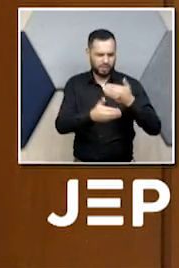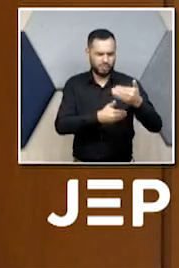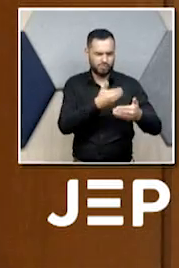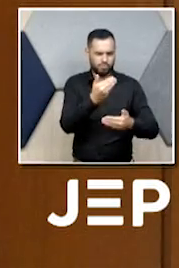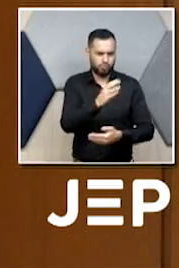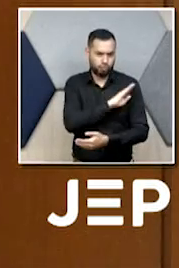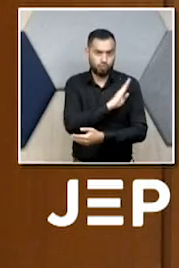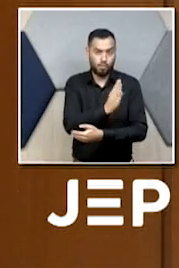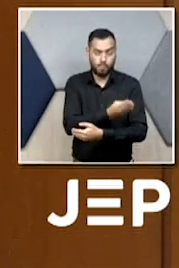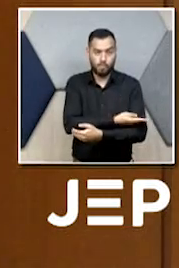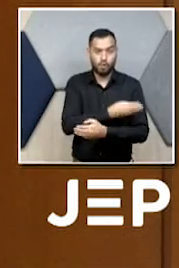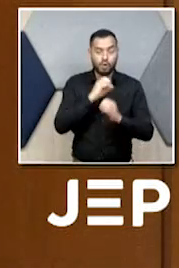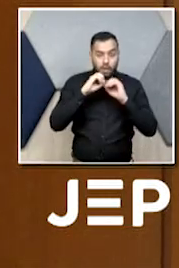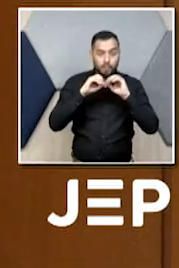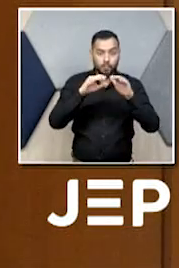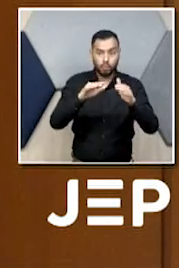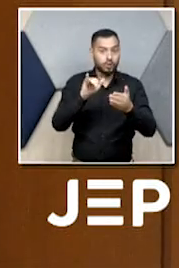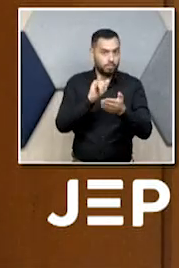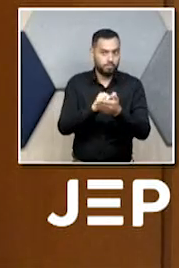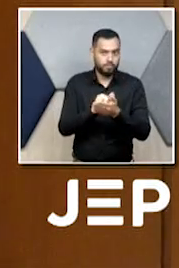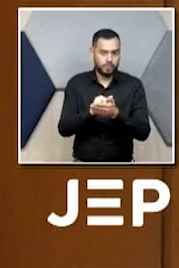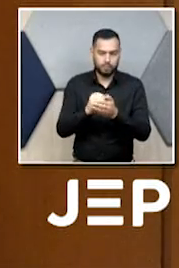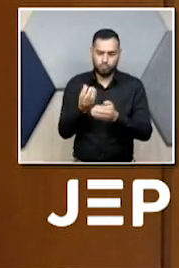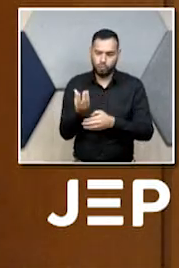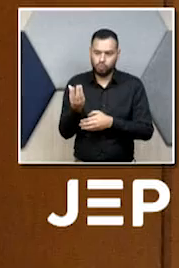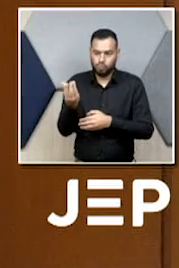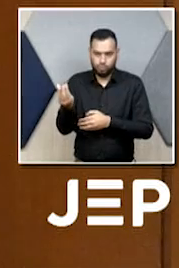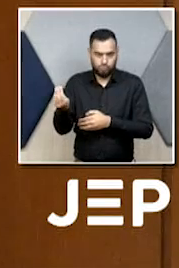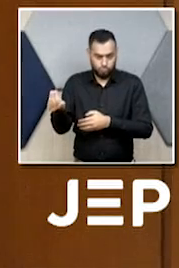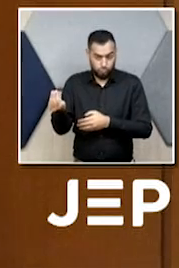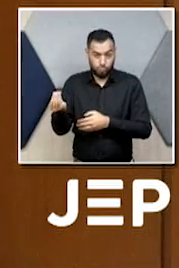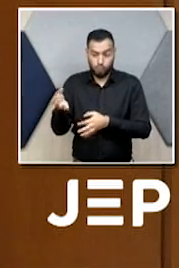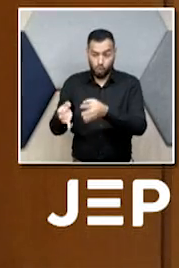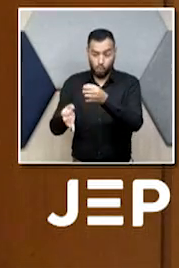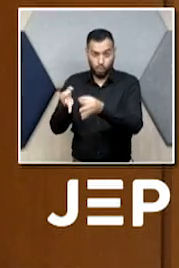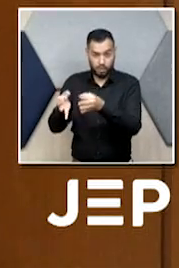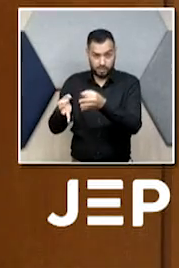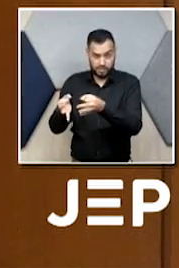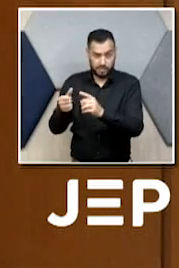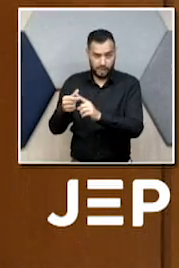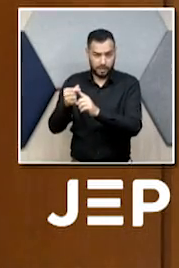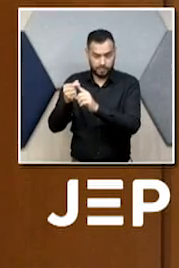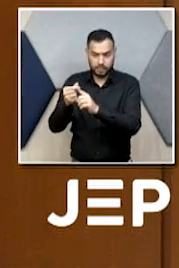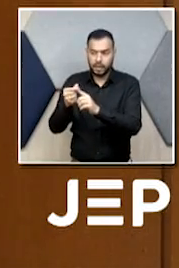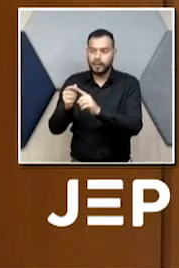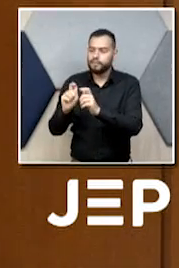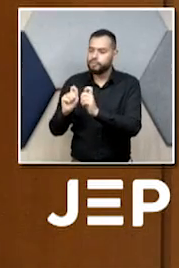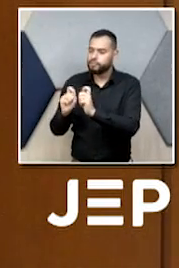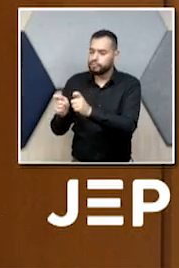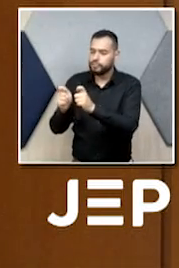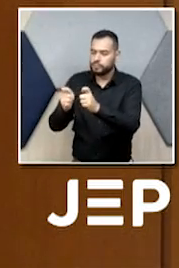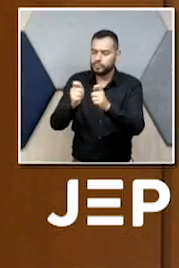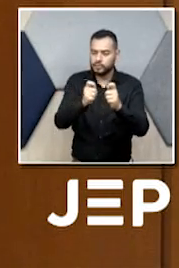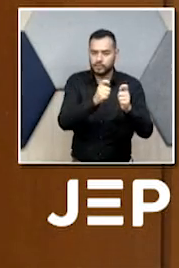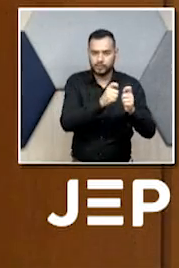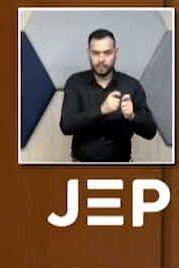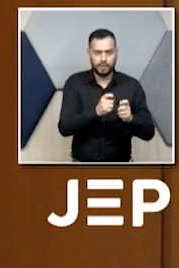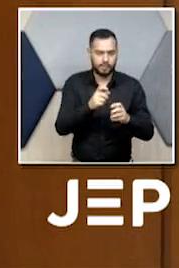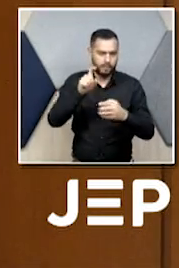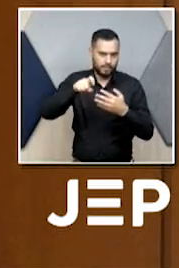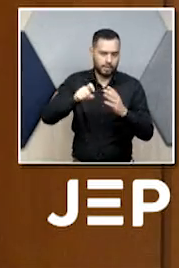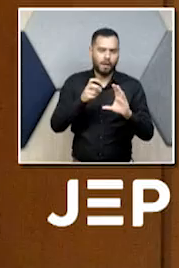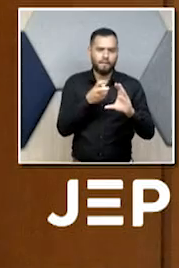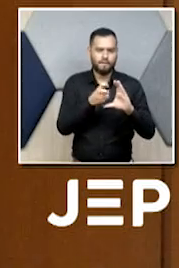la misma rama judicial, de una distribución necesaria de funciones con la Fiscalía General de la Nación,